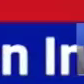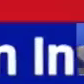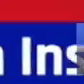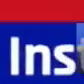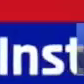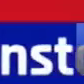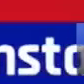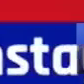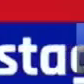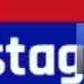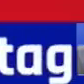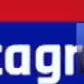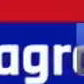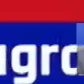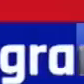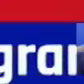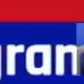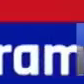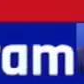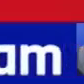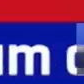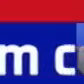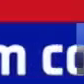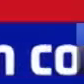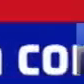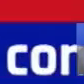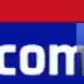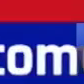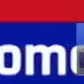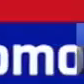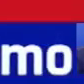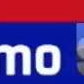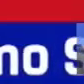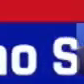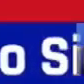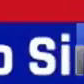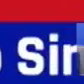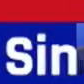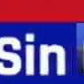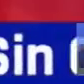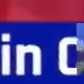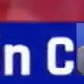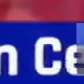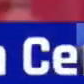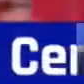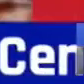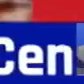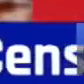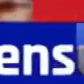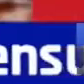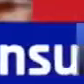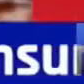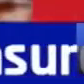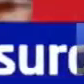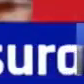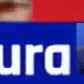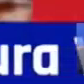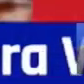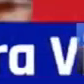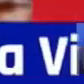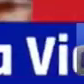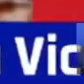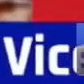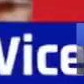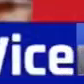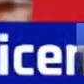relaciones internacionales y que quería irse a alguna representación, y el presidente accedió diciéndole que